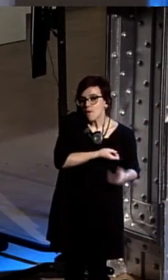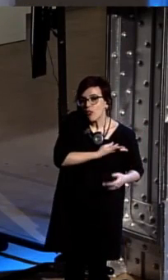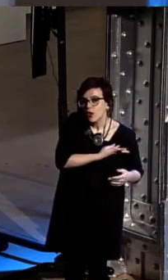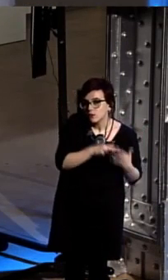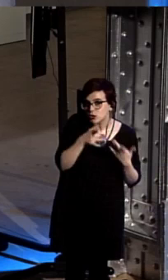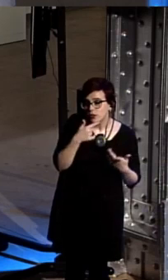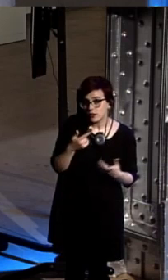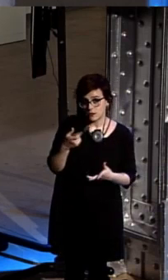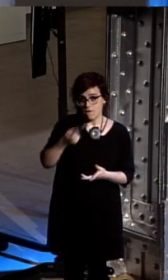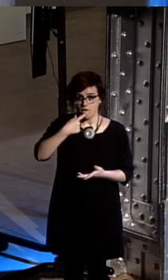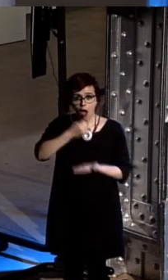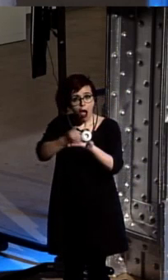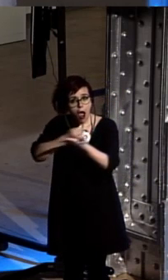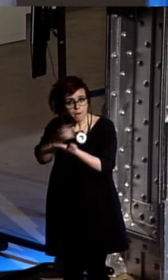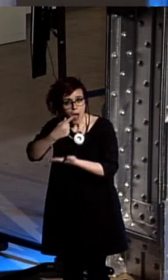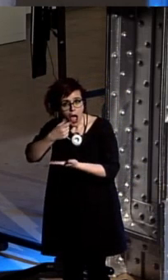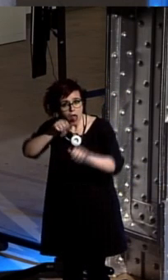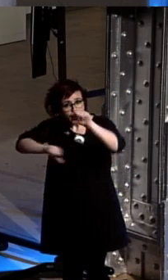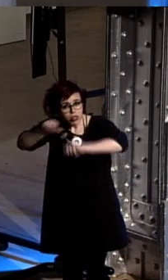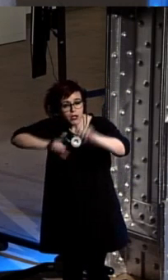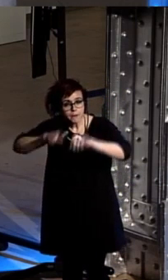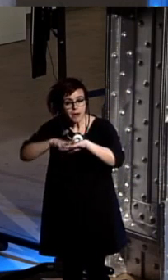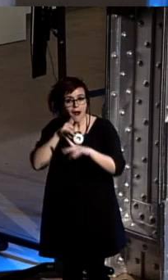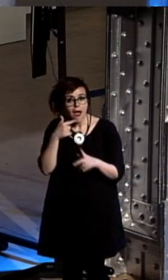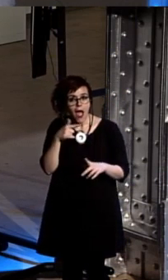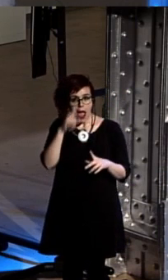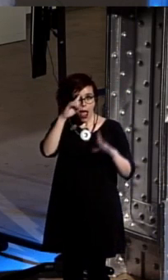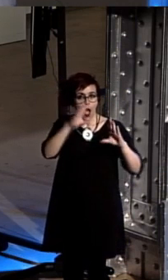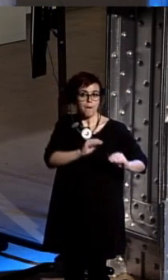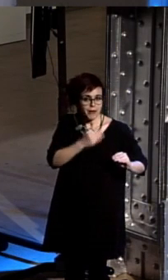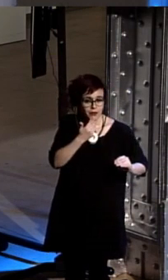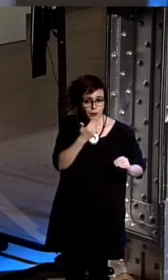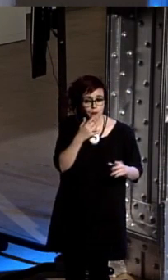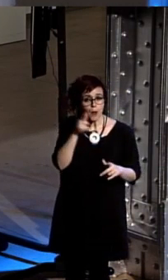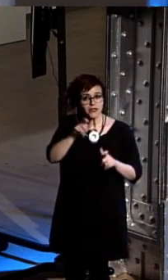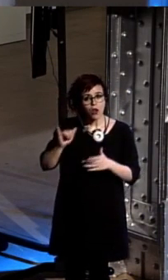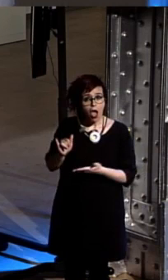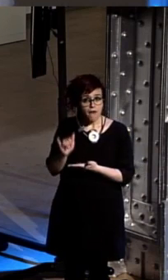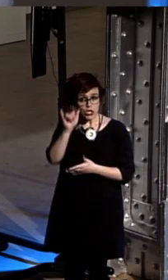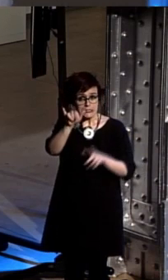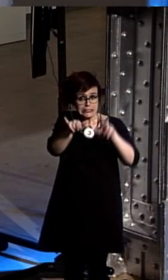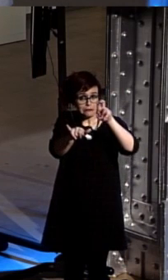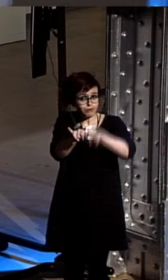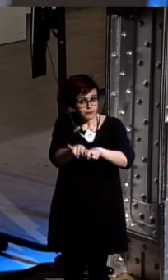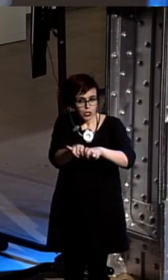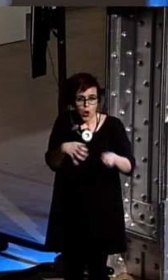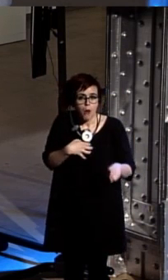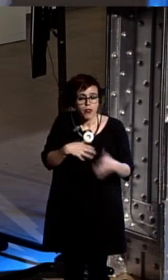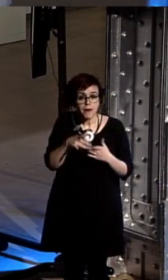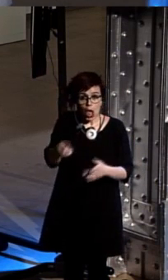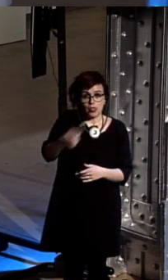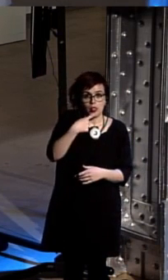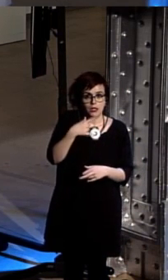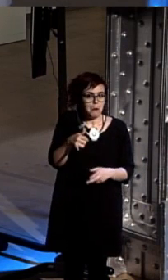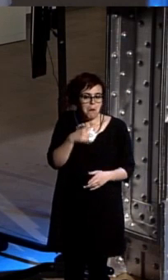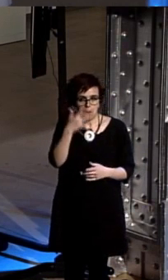generado tecnología farmacológica que puede interactuar con esas emociones para inhibirlas. Hay mucha gente que no puede subirse a un avión, se come algo, se toma algo